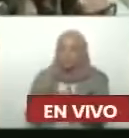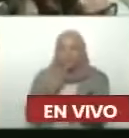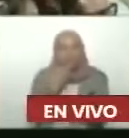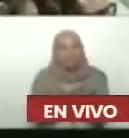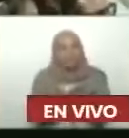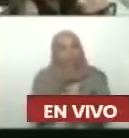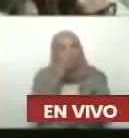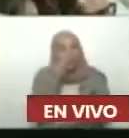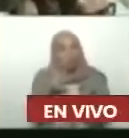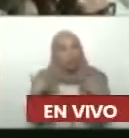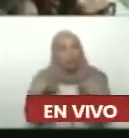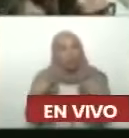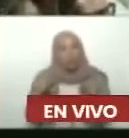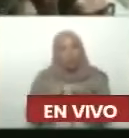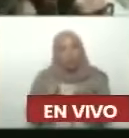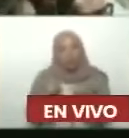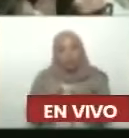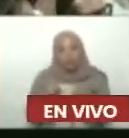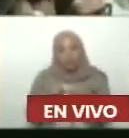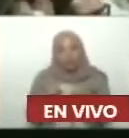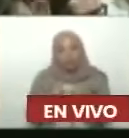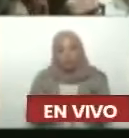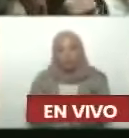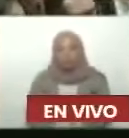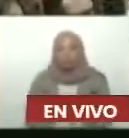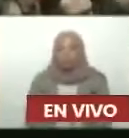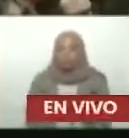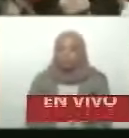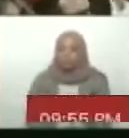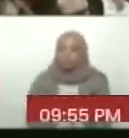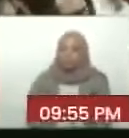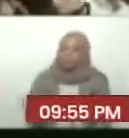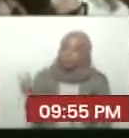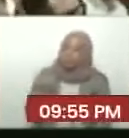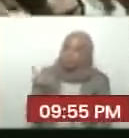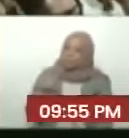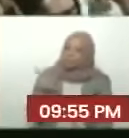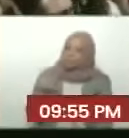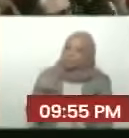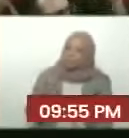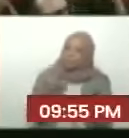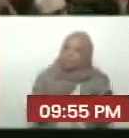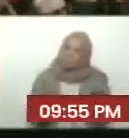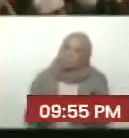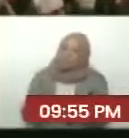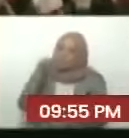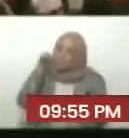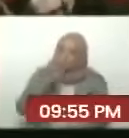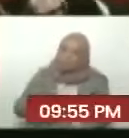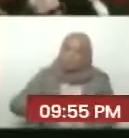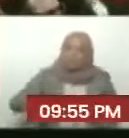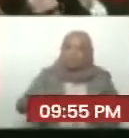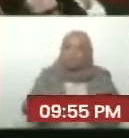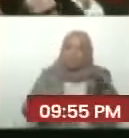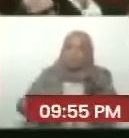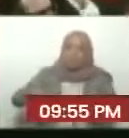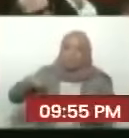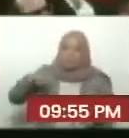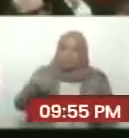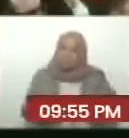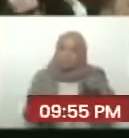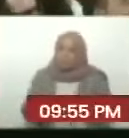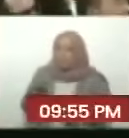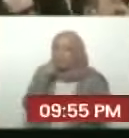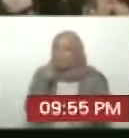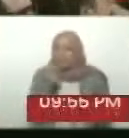Muchachos, muchachas, qué alegría conocerlos. ¿Ah? Sigan viniendo a Venezuela. ¿Ah? Vayan a la playa, no dejen de ir a la playa, por aquí hay